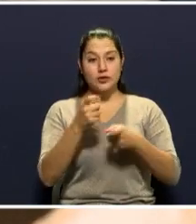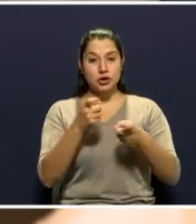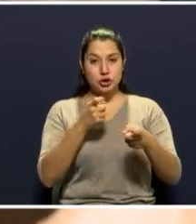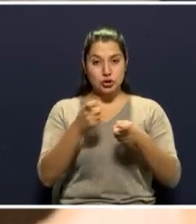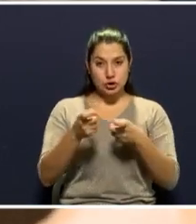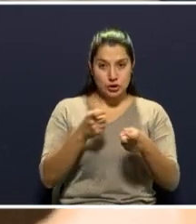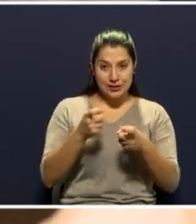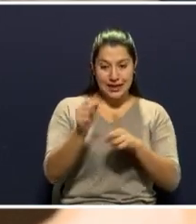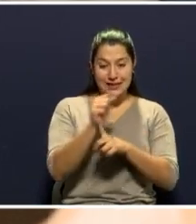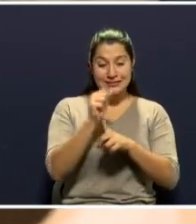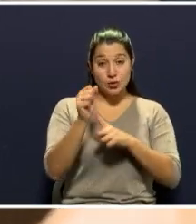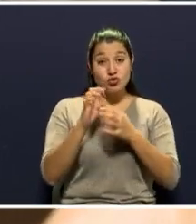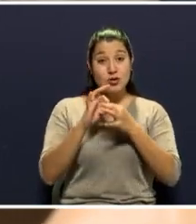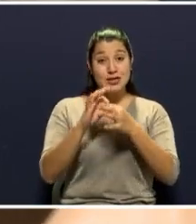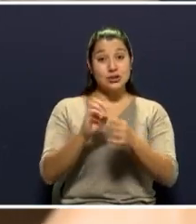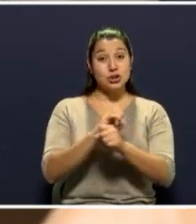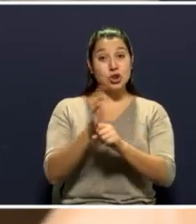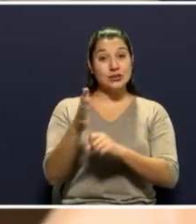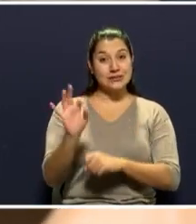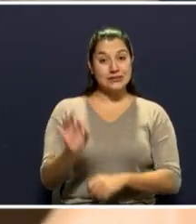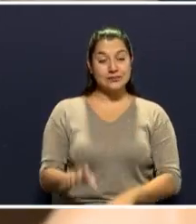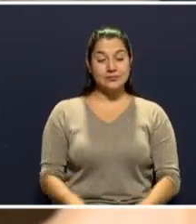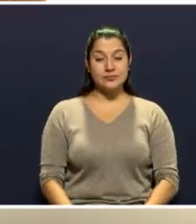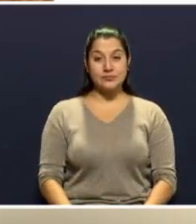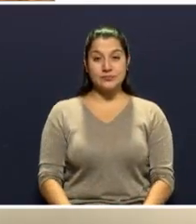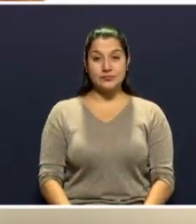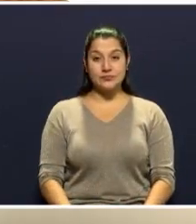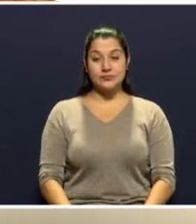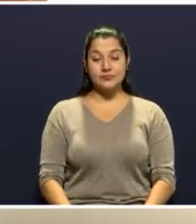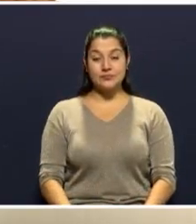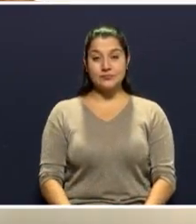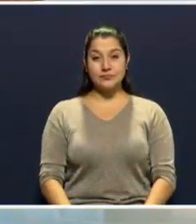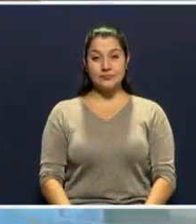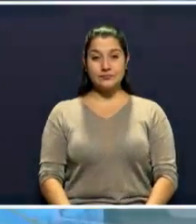de la situación que vive Costa Rica.